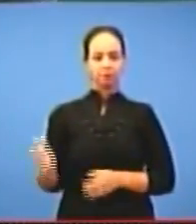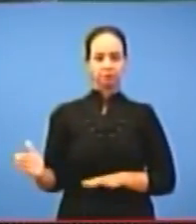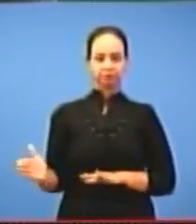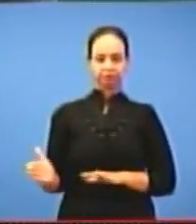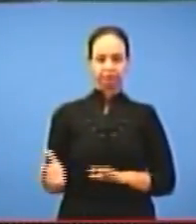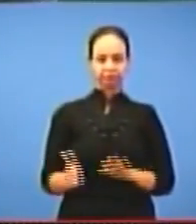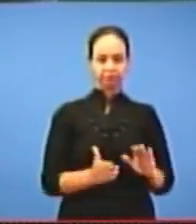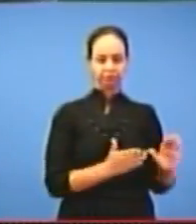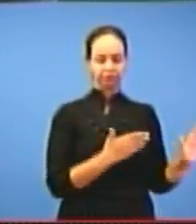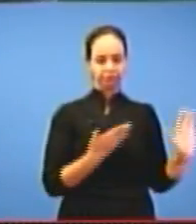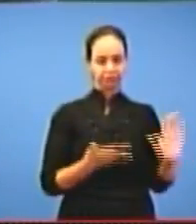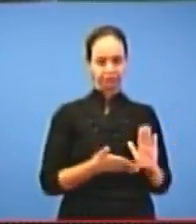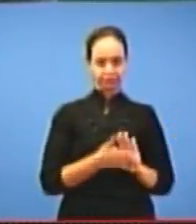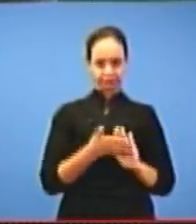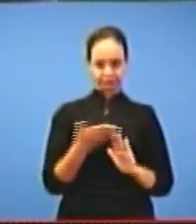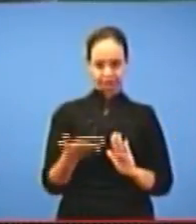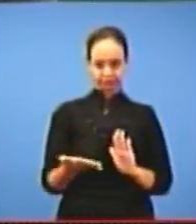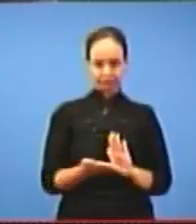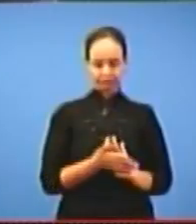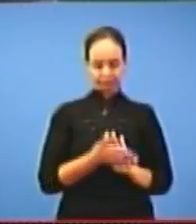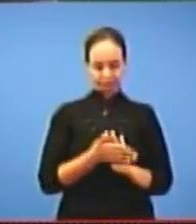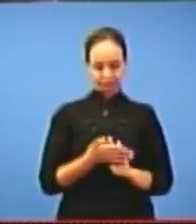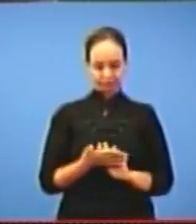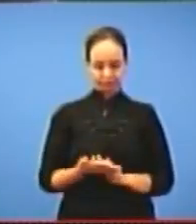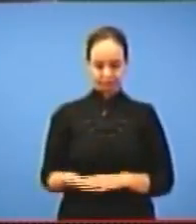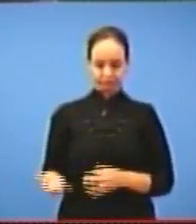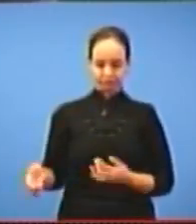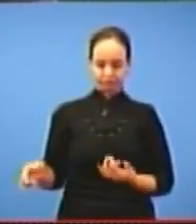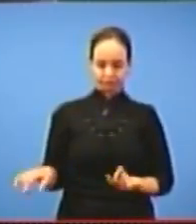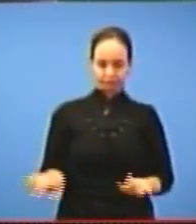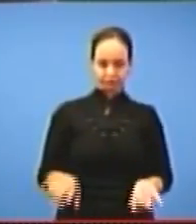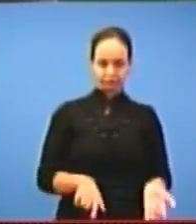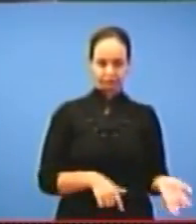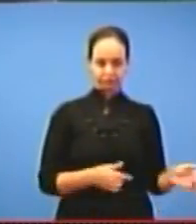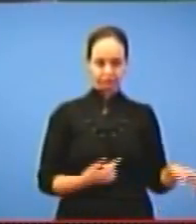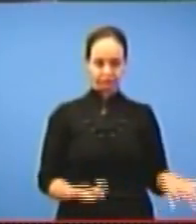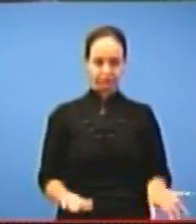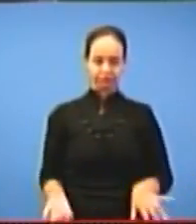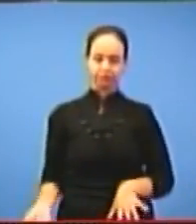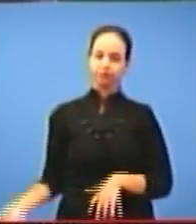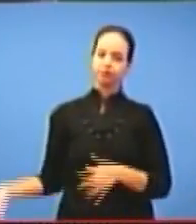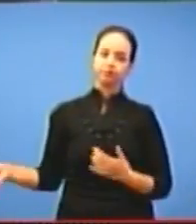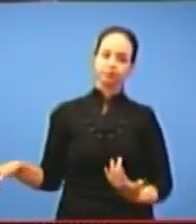Vamos a cantar solo un trecho de este lor para terminar.